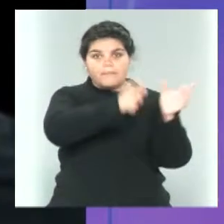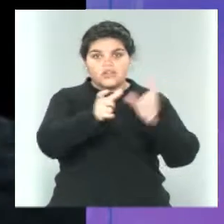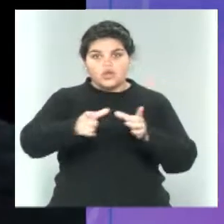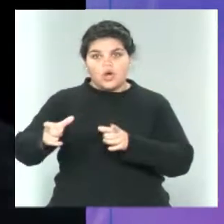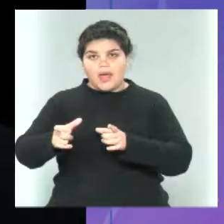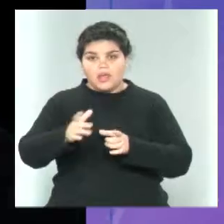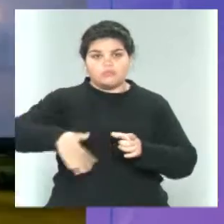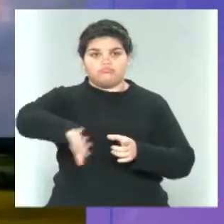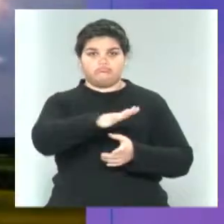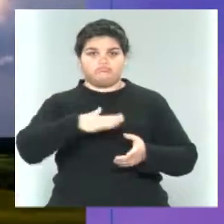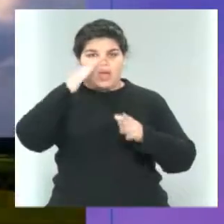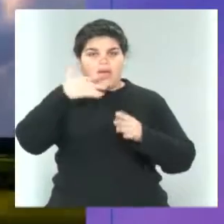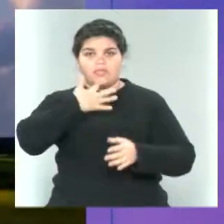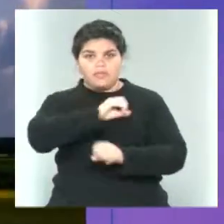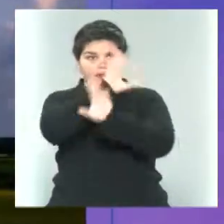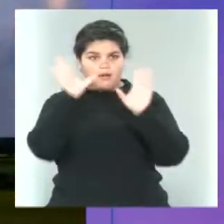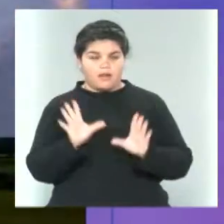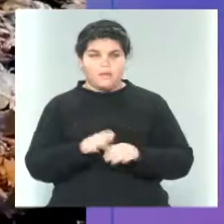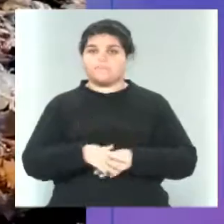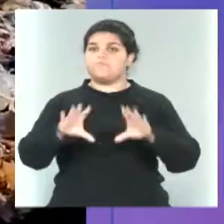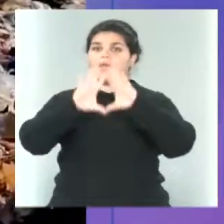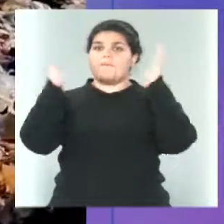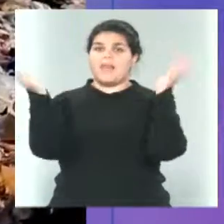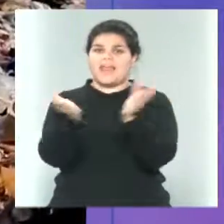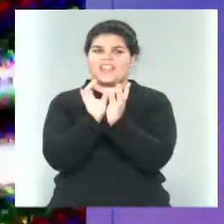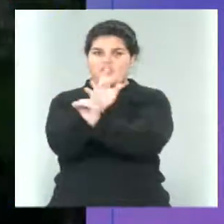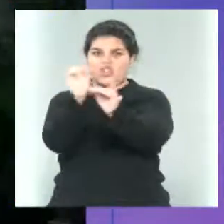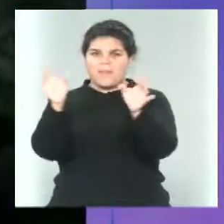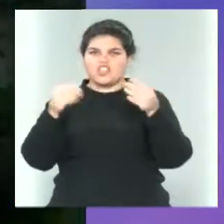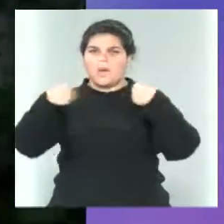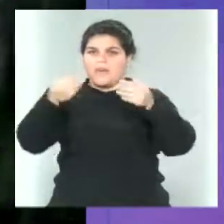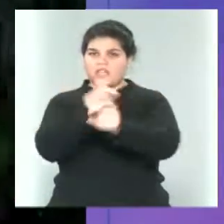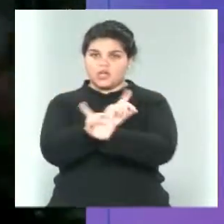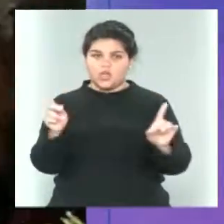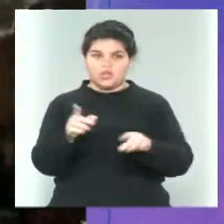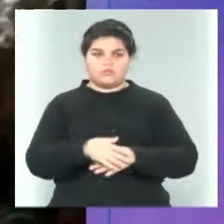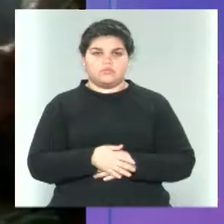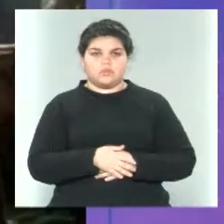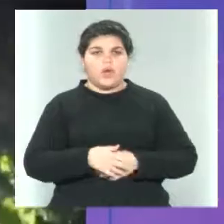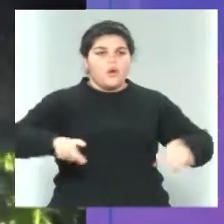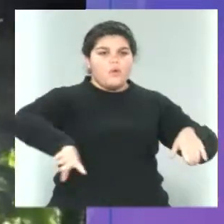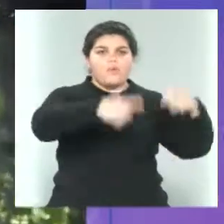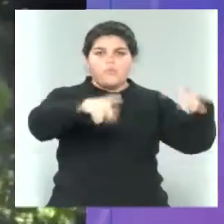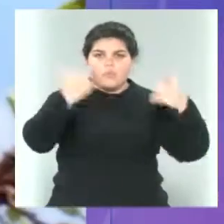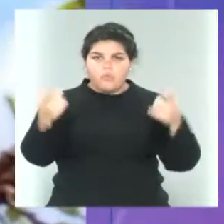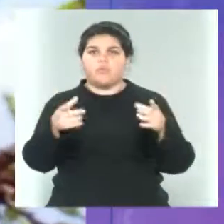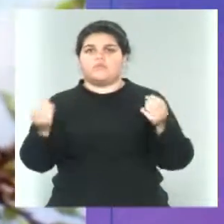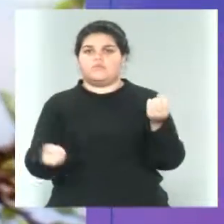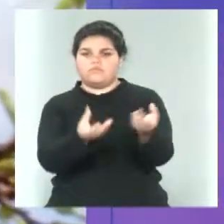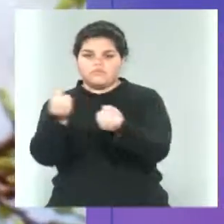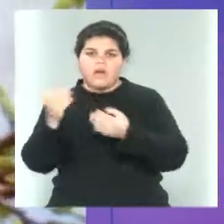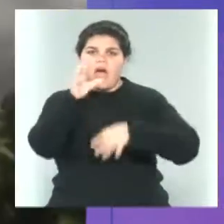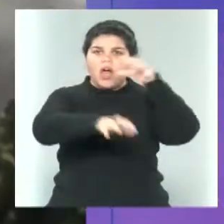planeta a nuestra madre tierra. Un planeta sin contaminación por plásticos. Estamos rodeados de bosques, selvas, flora y